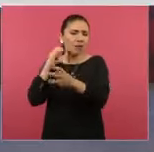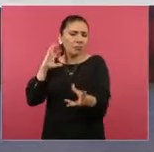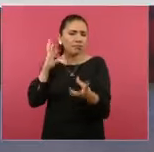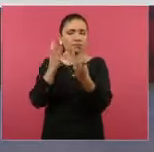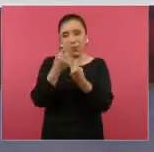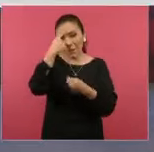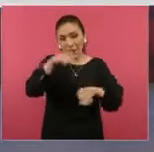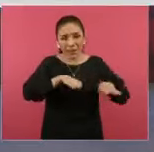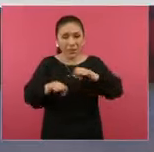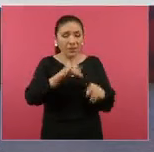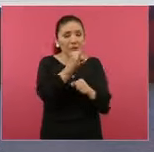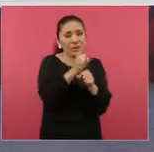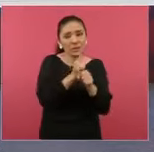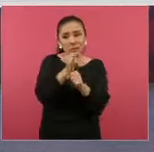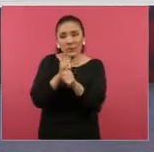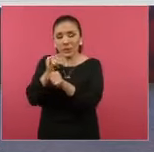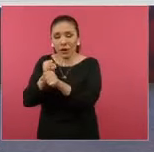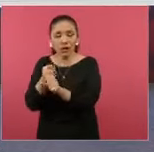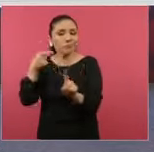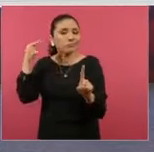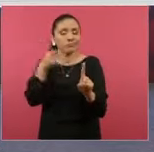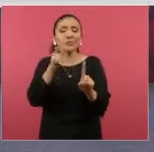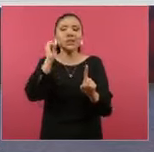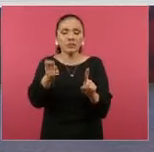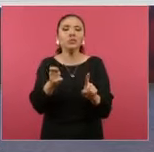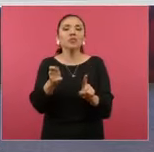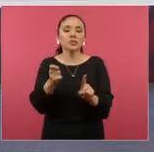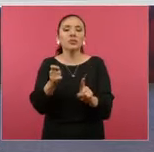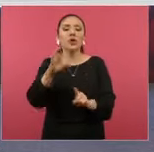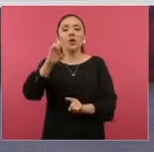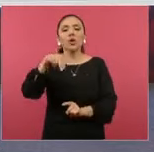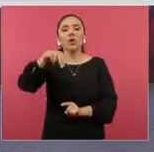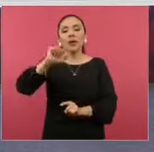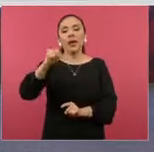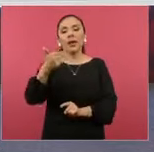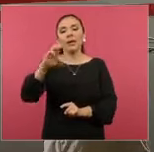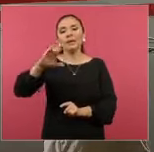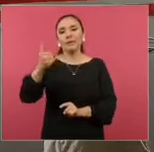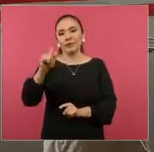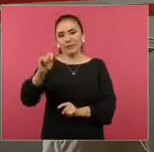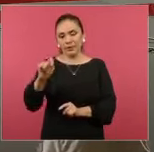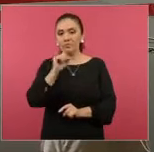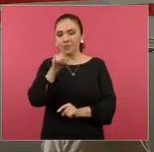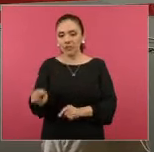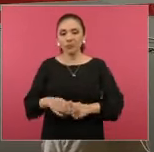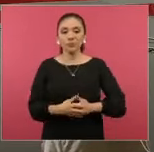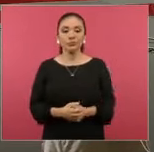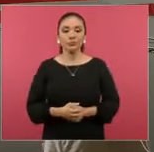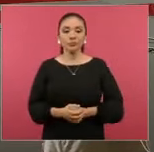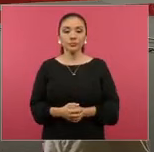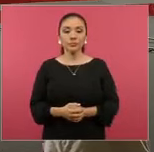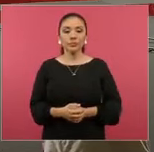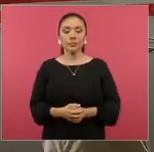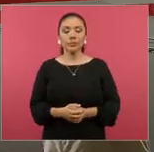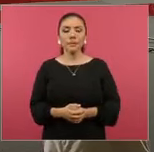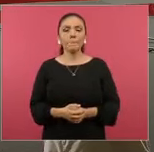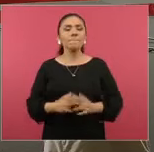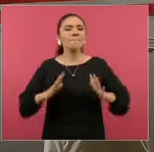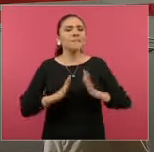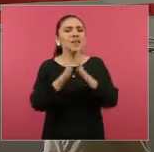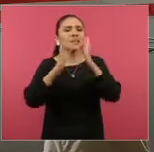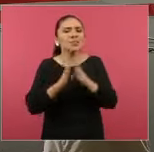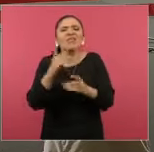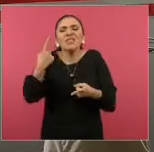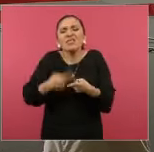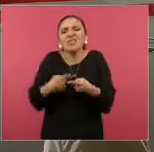términos de trabajos de investigación en torno al Consejo Nacional de Ciencia y Tecnología. ¿Quiénes participaron en